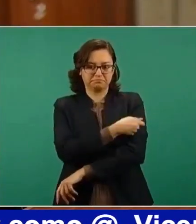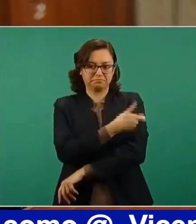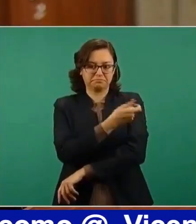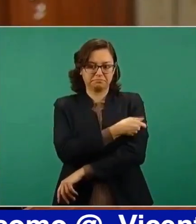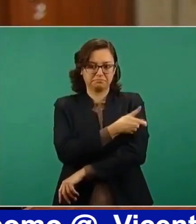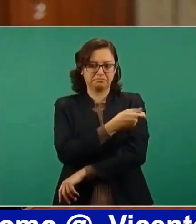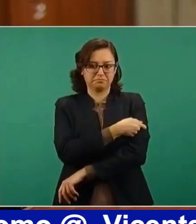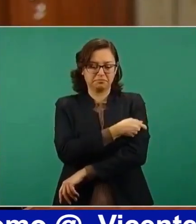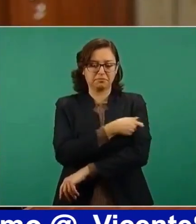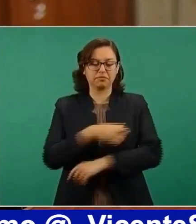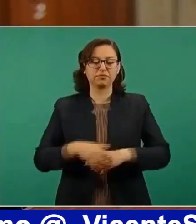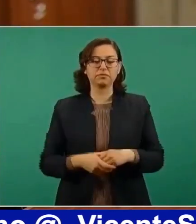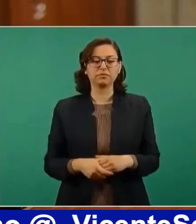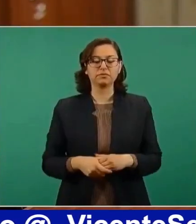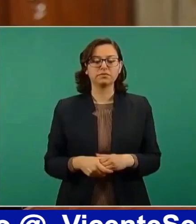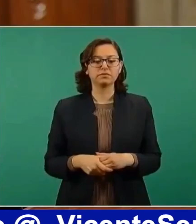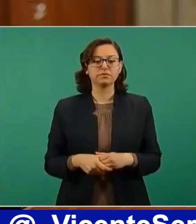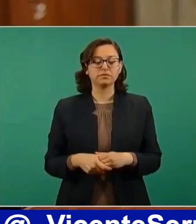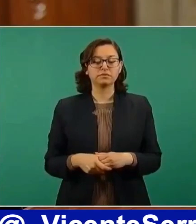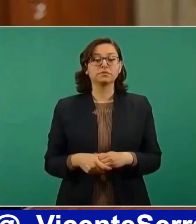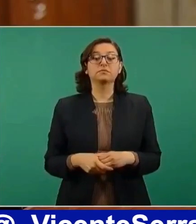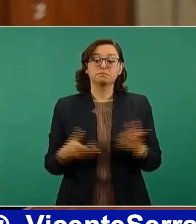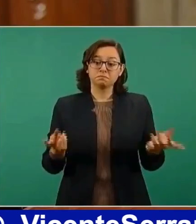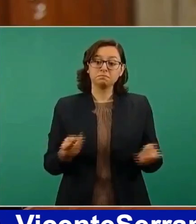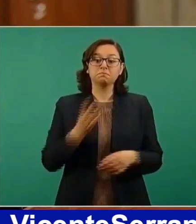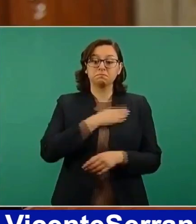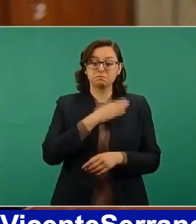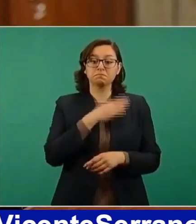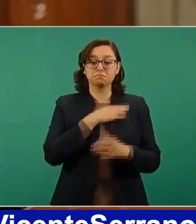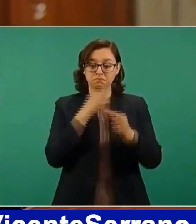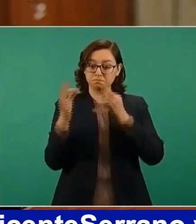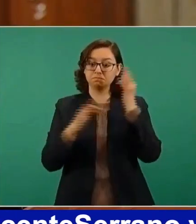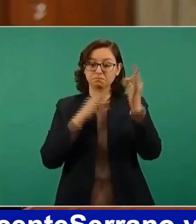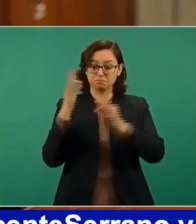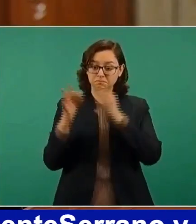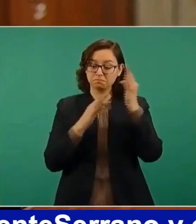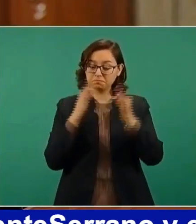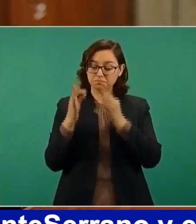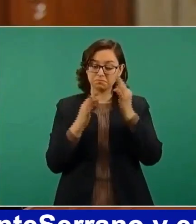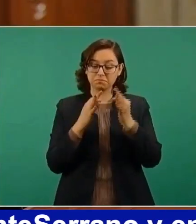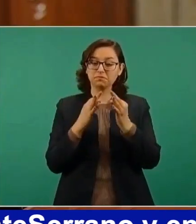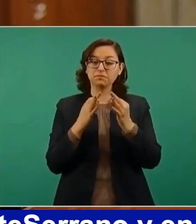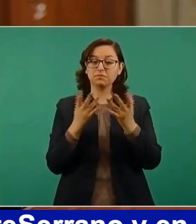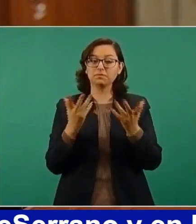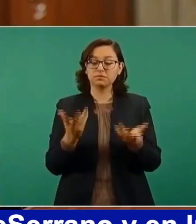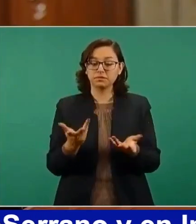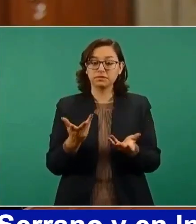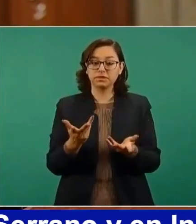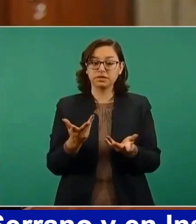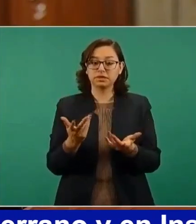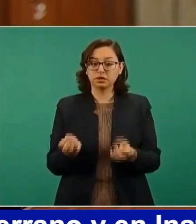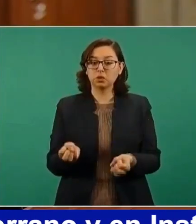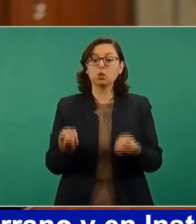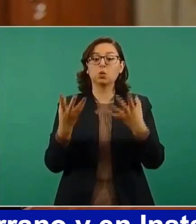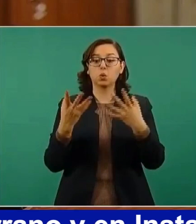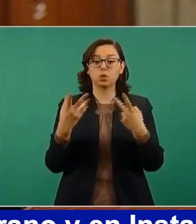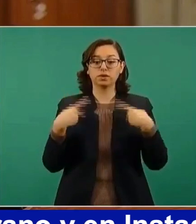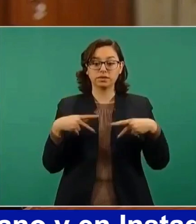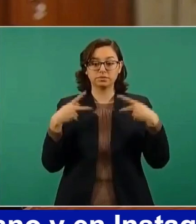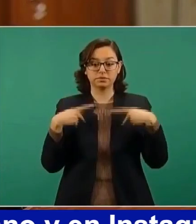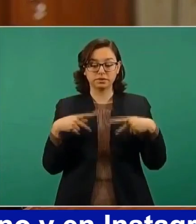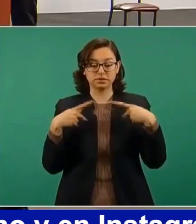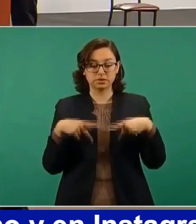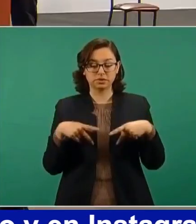cifra del mes pasado. Esta es una buena noticia porque realmente, y además no solo es el número, sino calidad